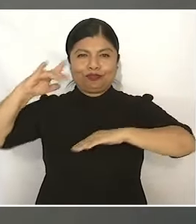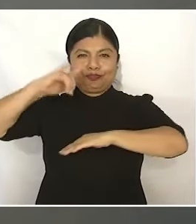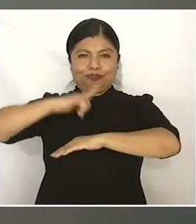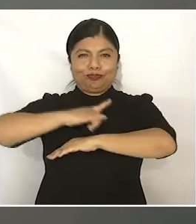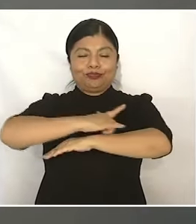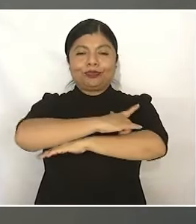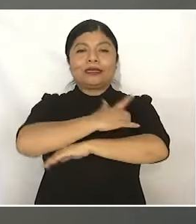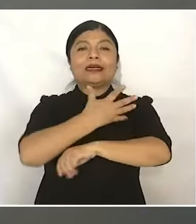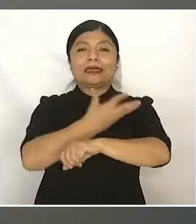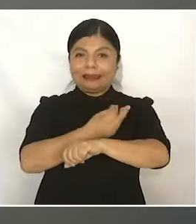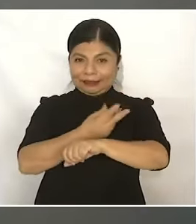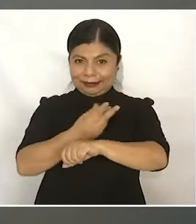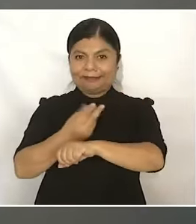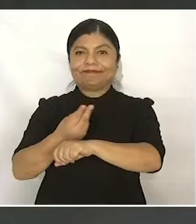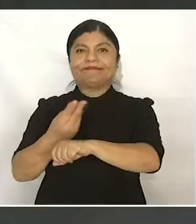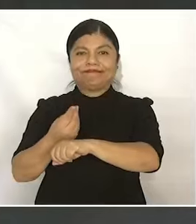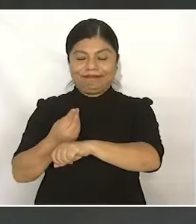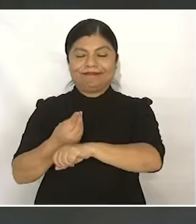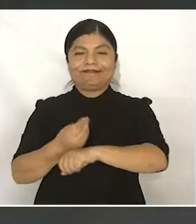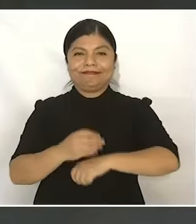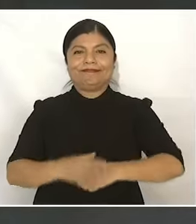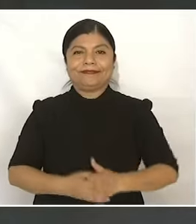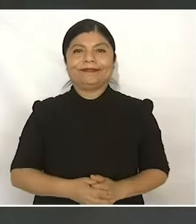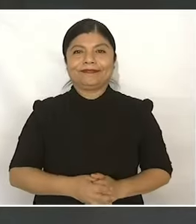tengo la voluntad, como